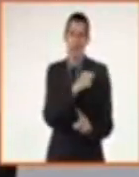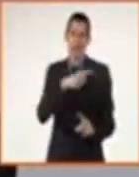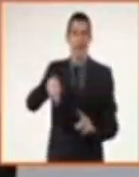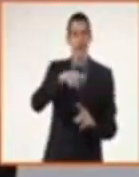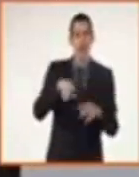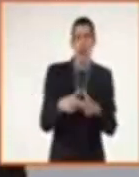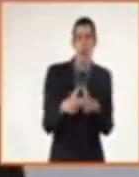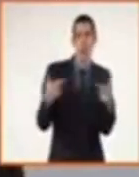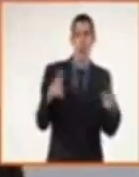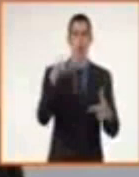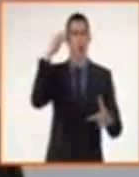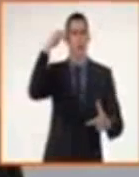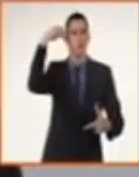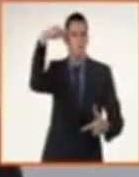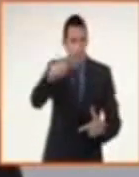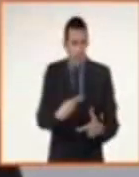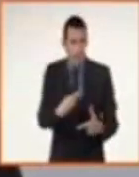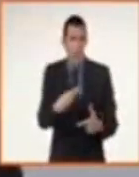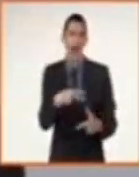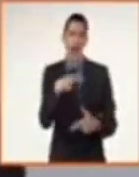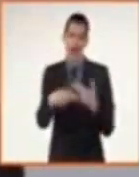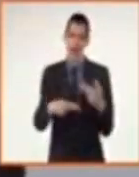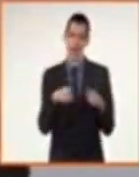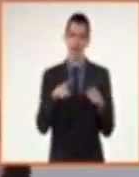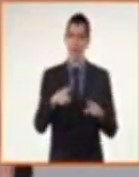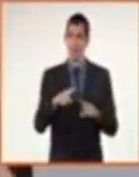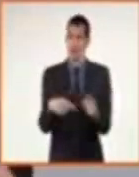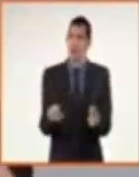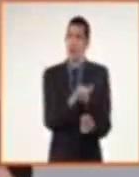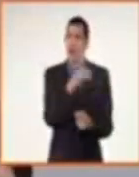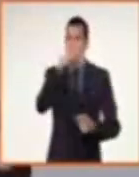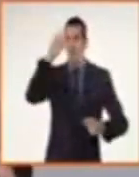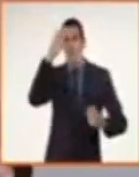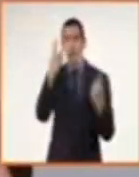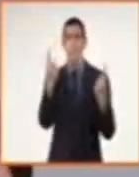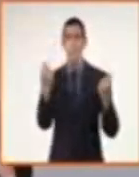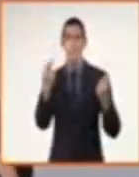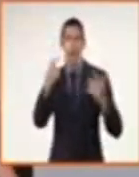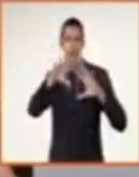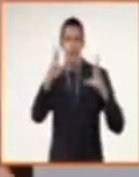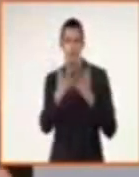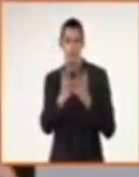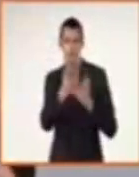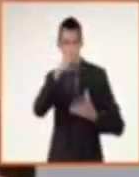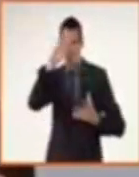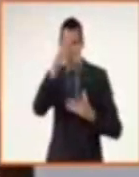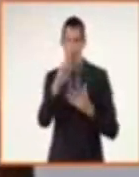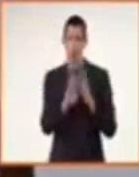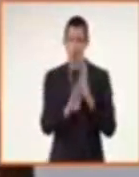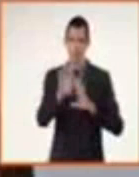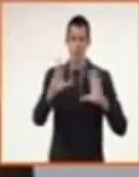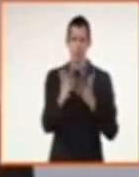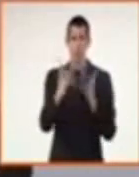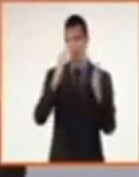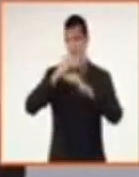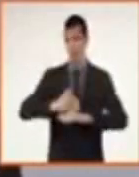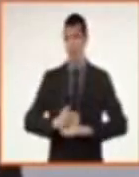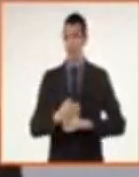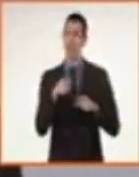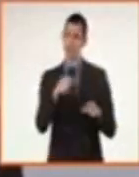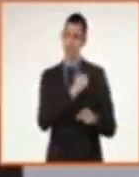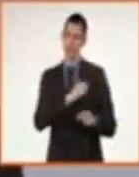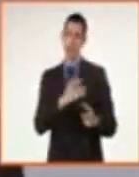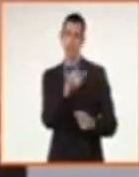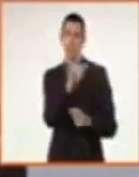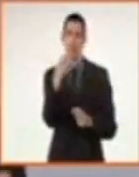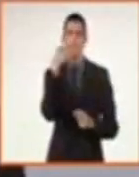democrático cubano. Y algunos incluso quisieron hacer ver esta elección como un referendo revocatorio a la gestión de gobierno. Y si